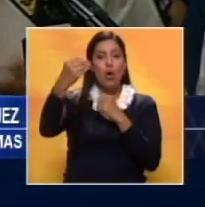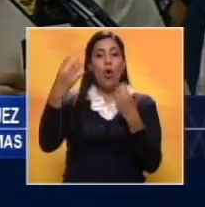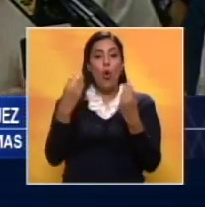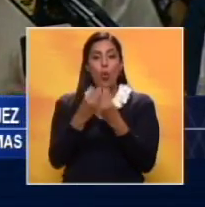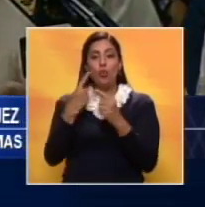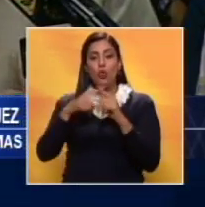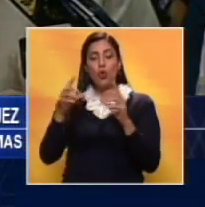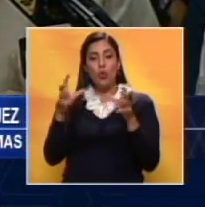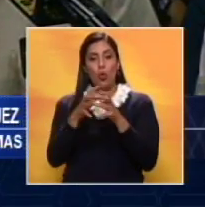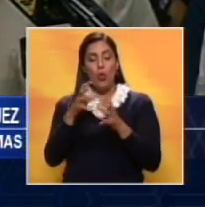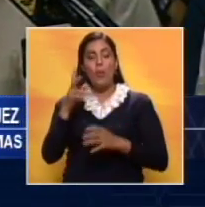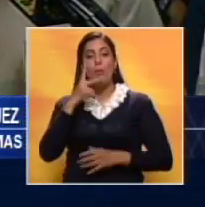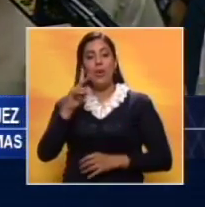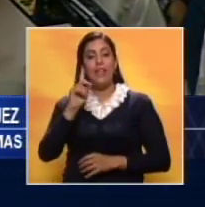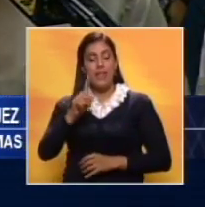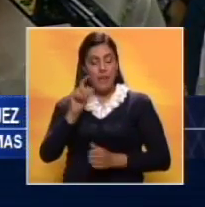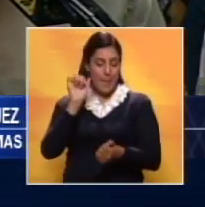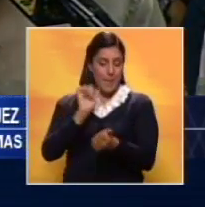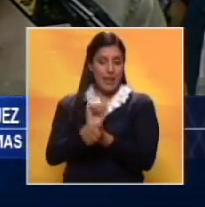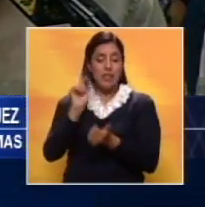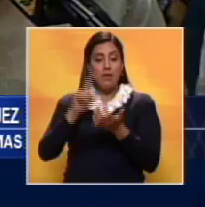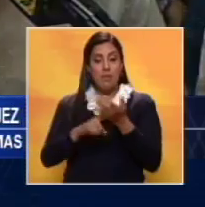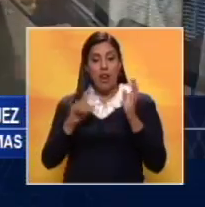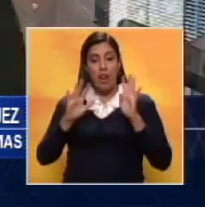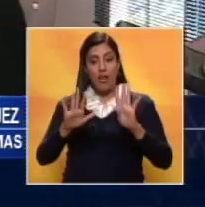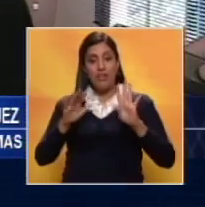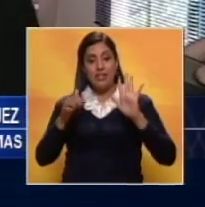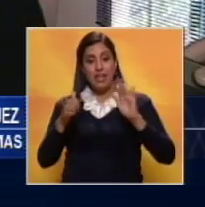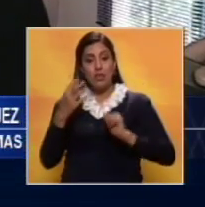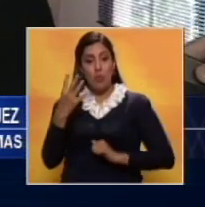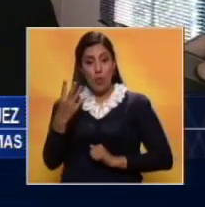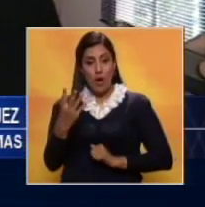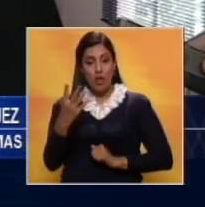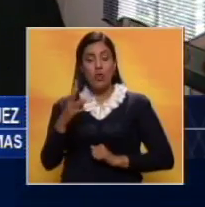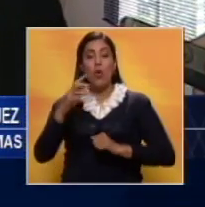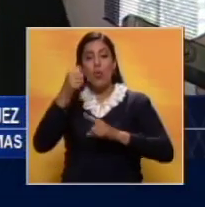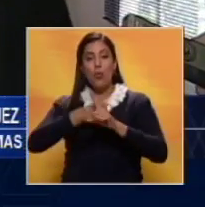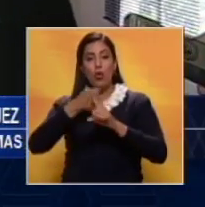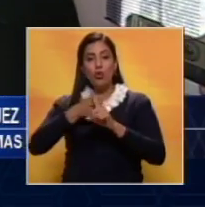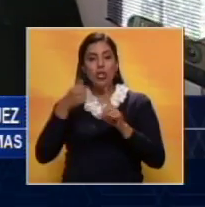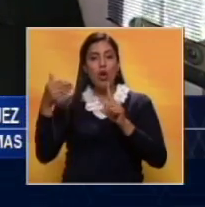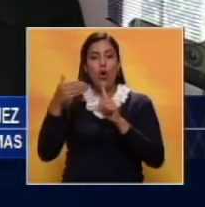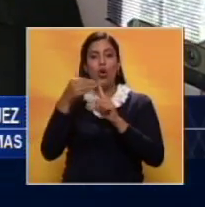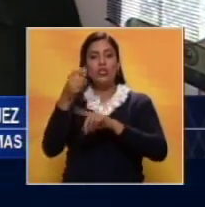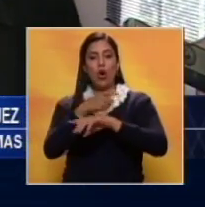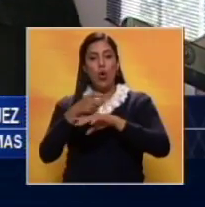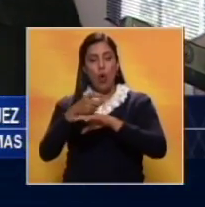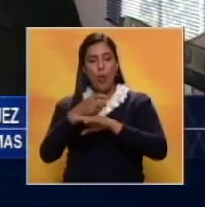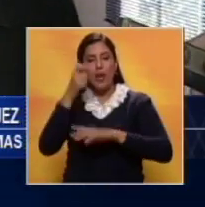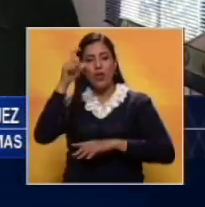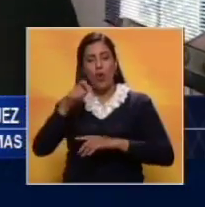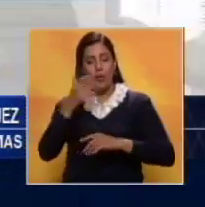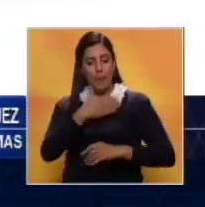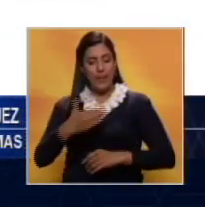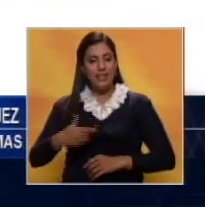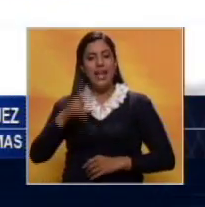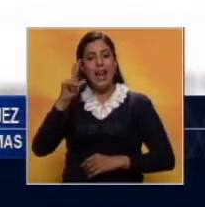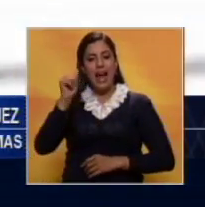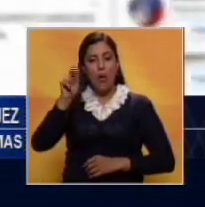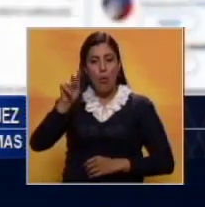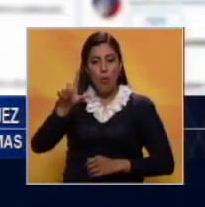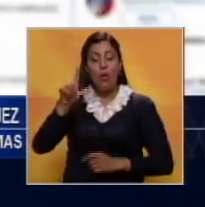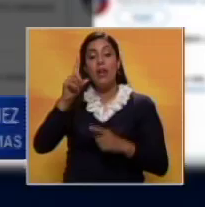a otros dirigentes tras haber sido apresado en 1964 por luchar contra los gobiernos de Rómulo Betancourt y Raúl